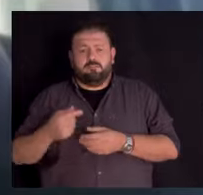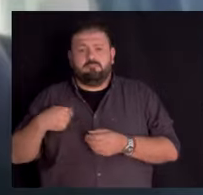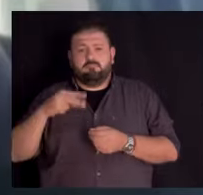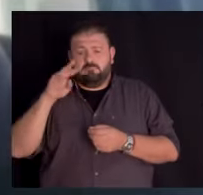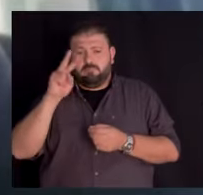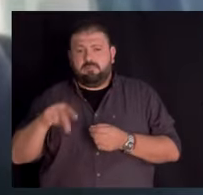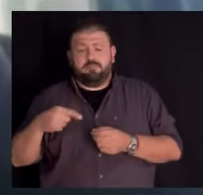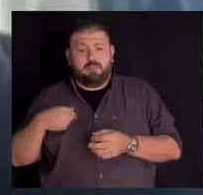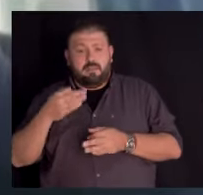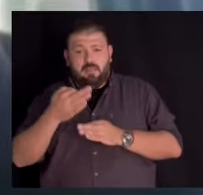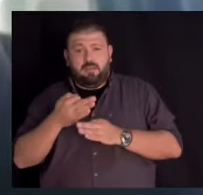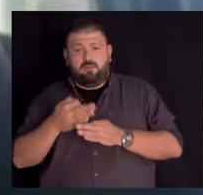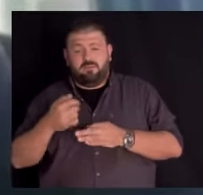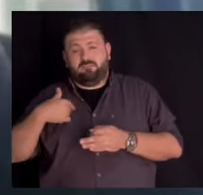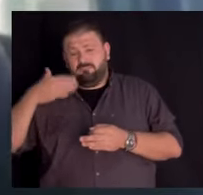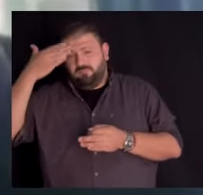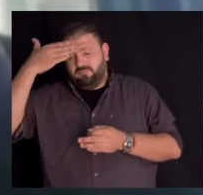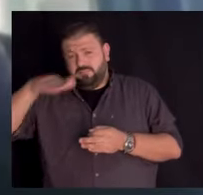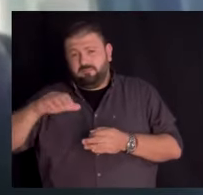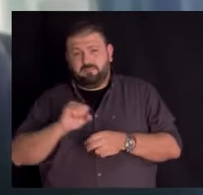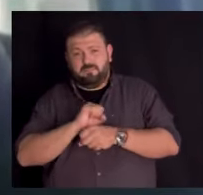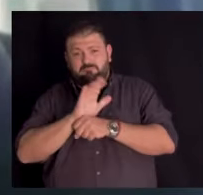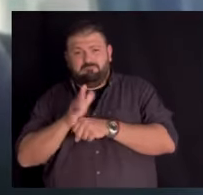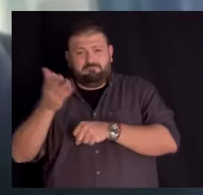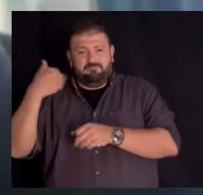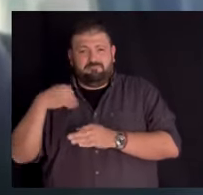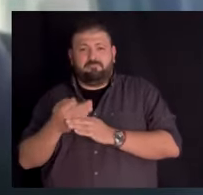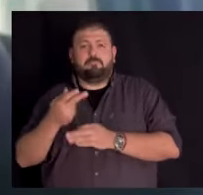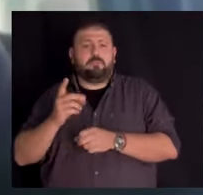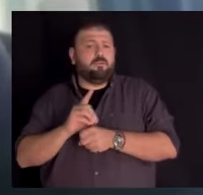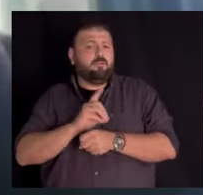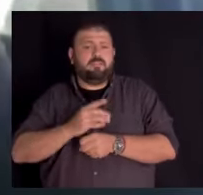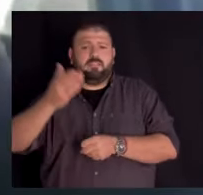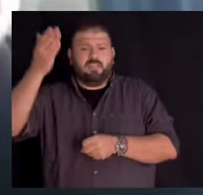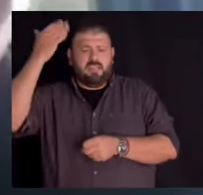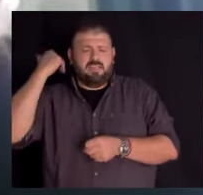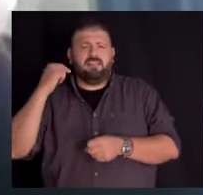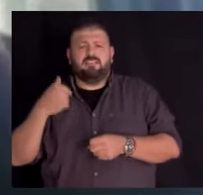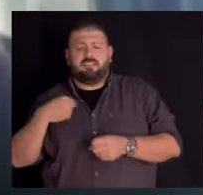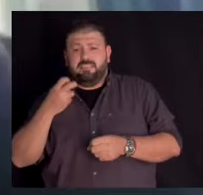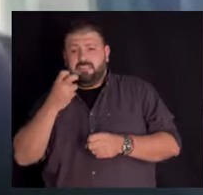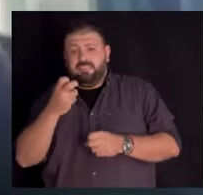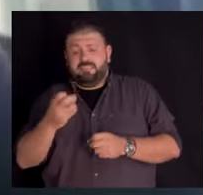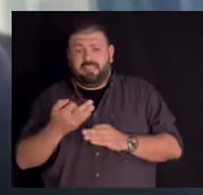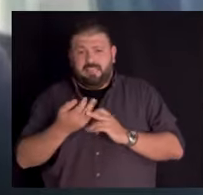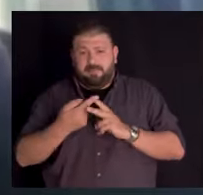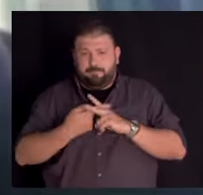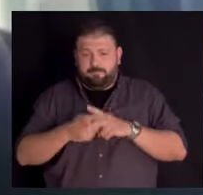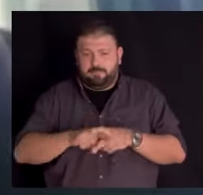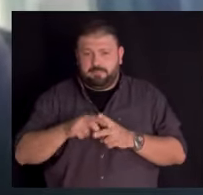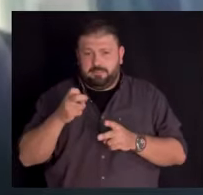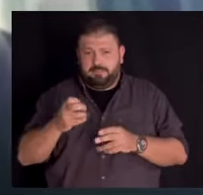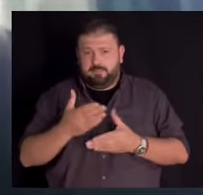no de ahorita con la pandemia, sino desde antes, ¿sí? Que tienen que ver con todo esto y sobre todo en esta temporada.